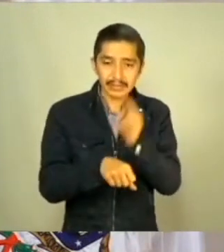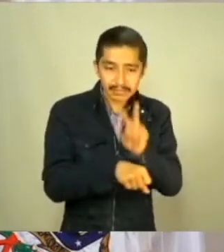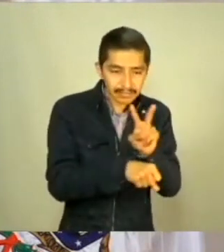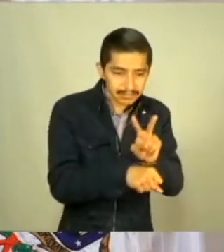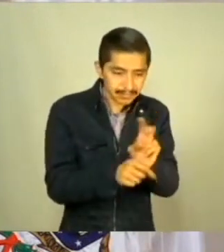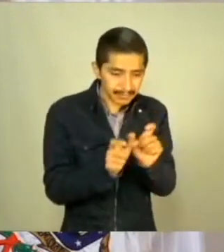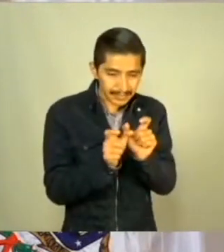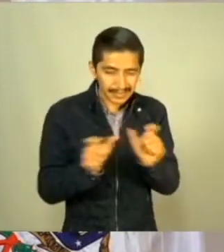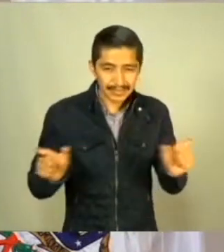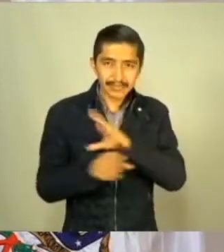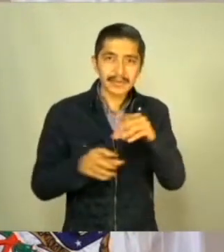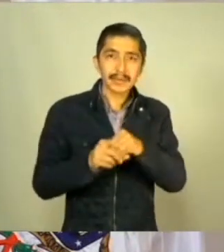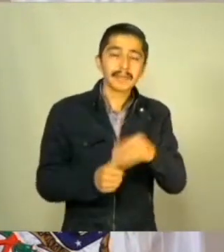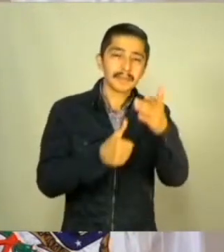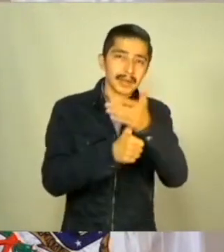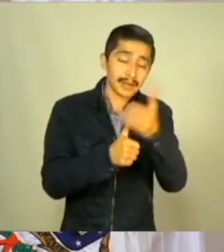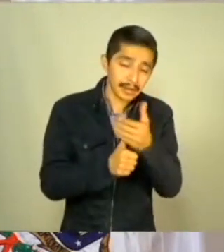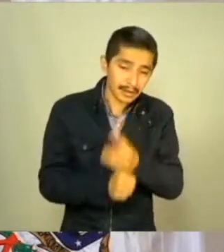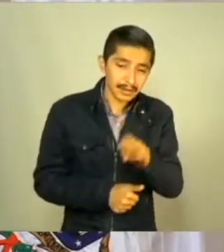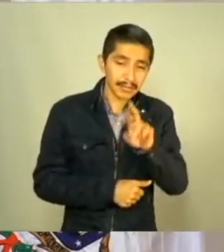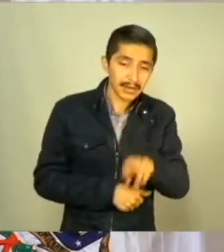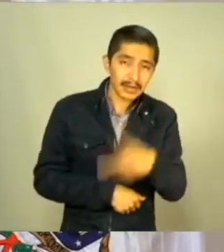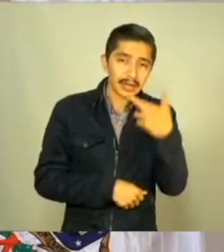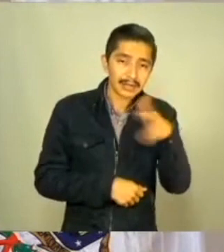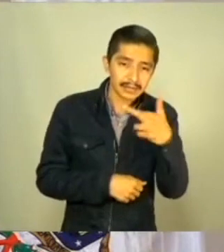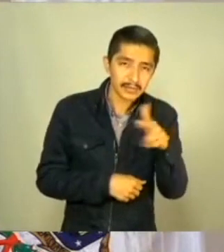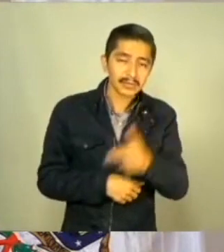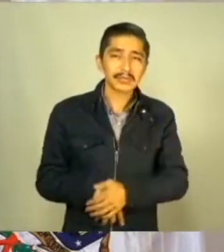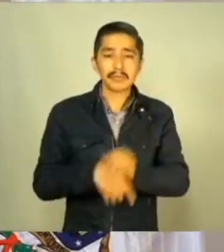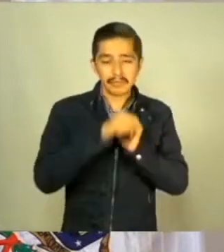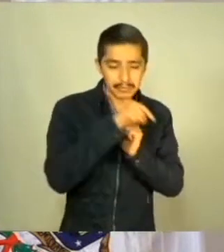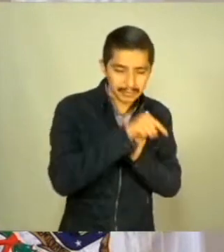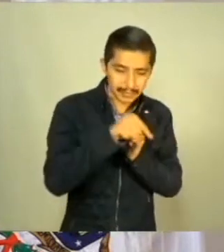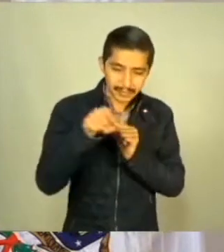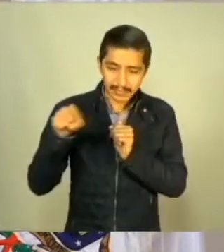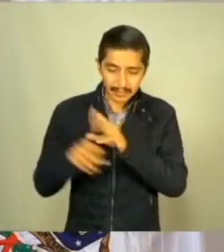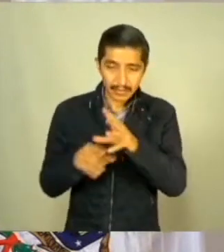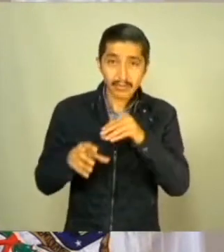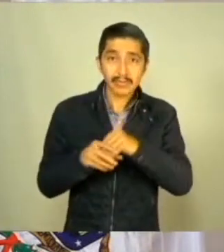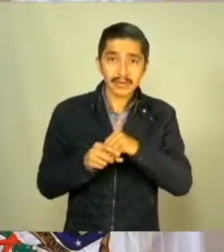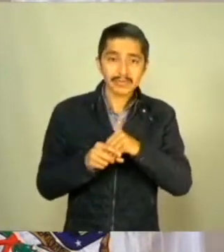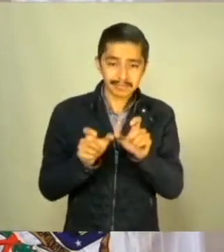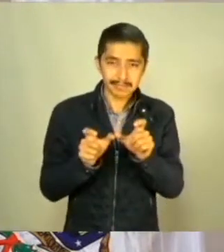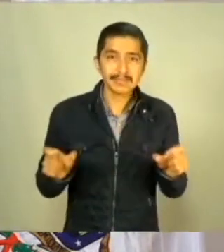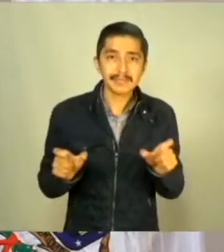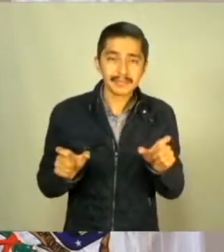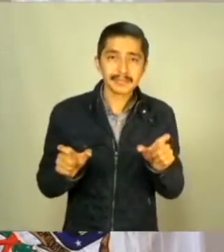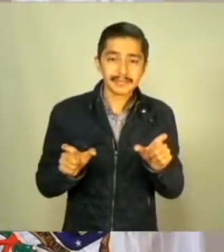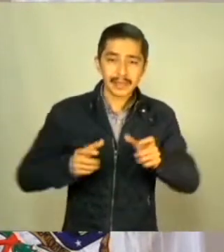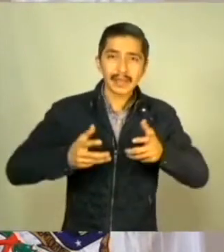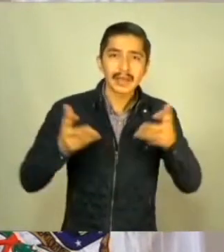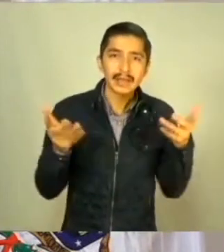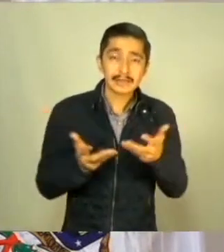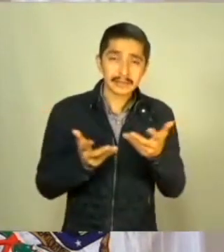en bares restaurantes y otros establecimientos lo vamos a hacer con la